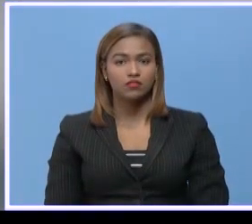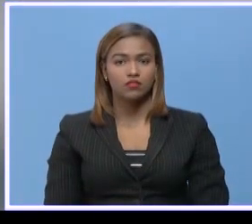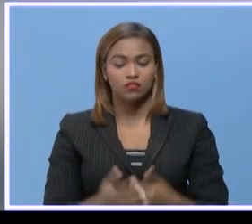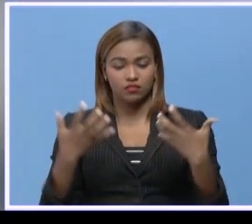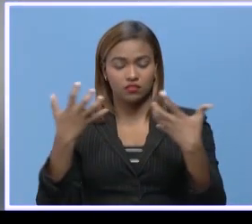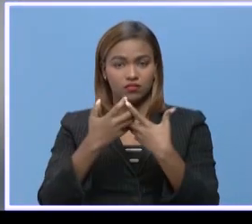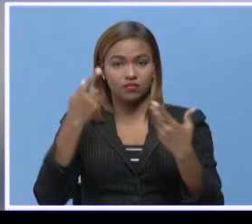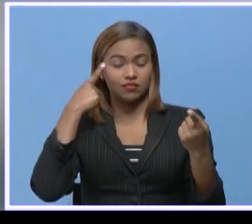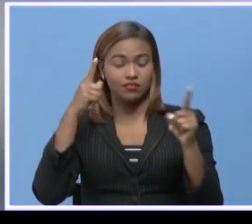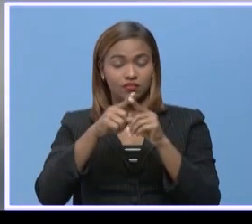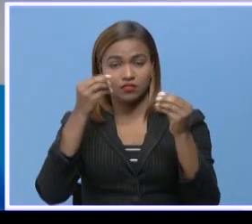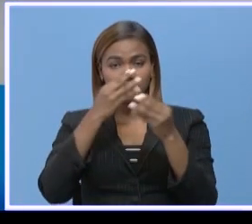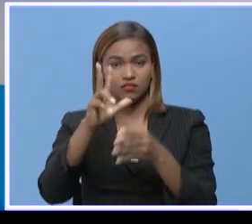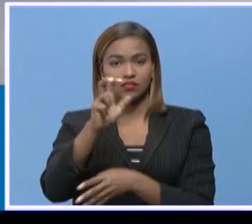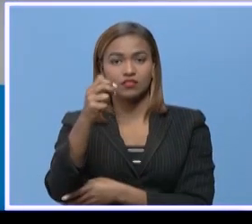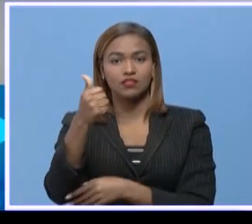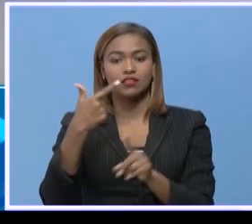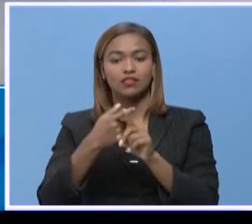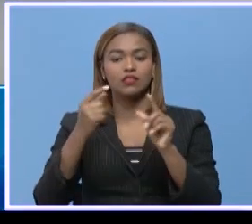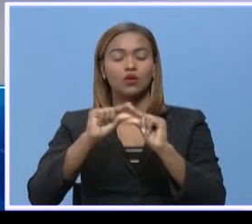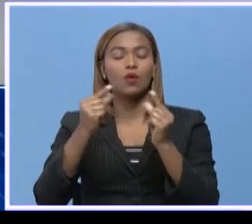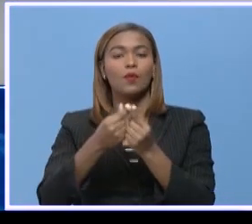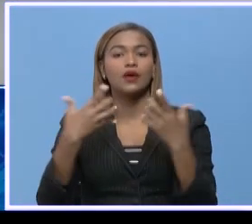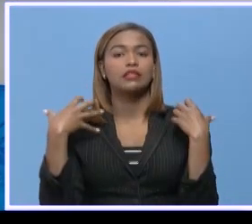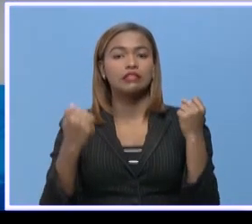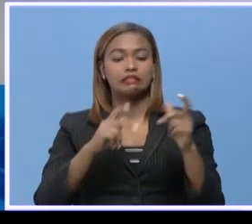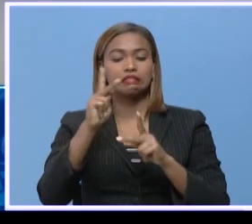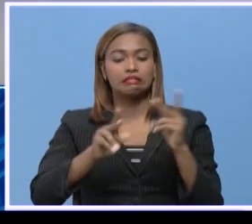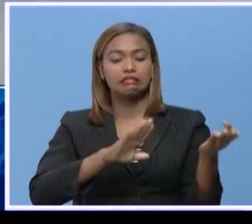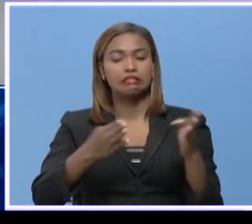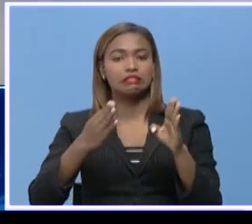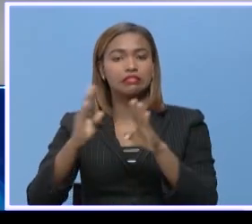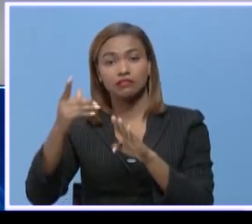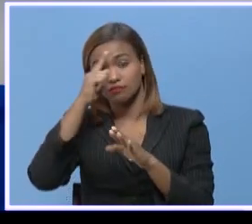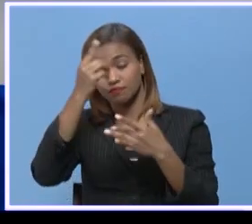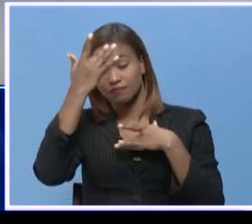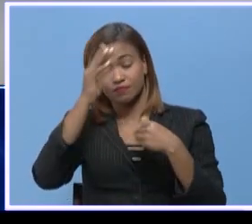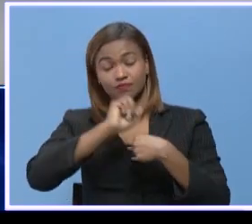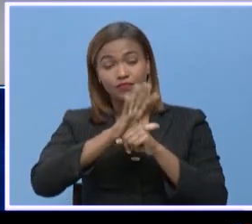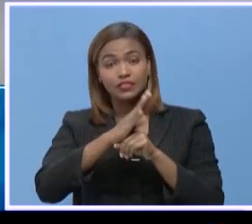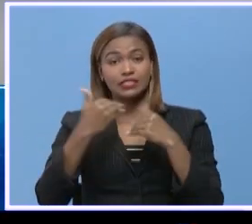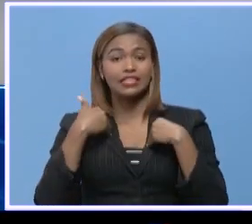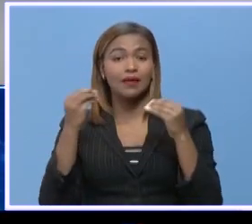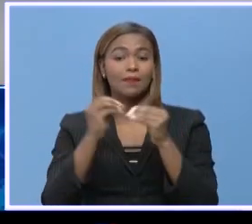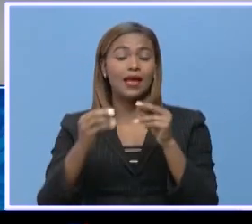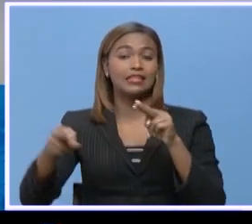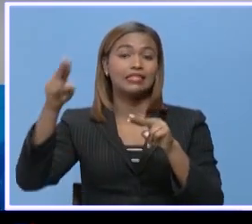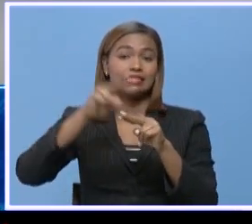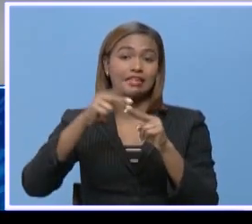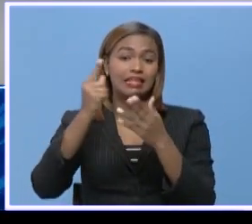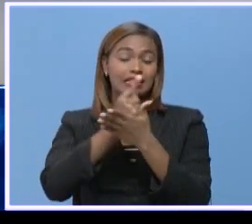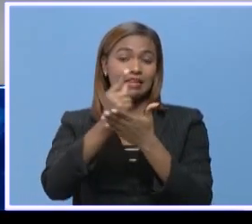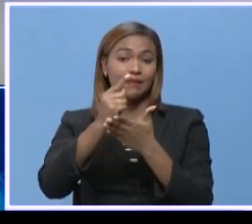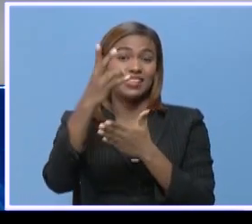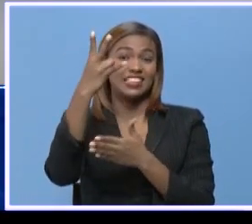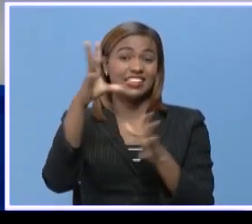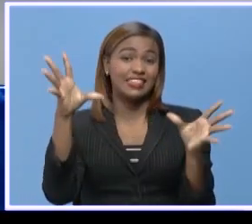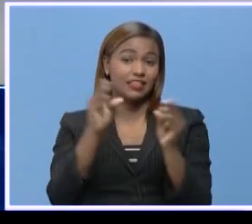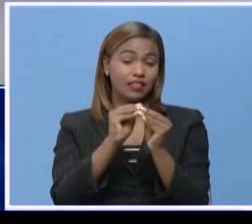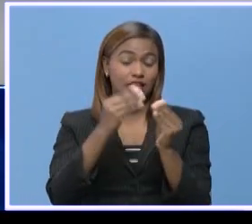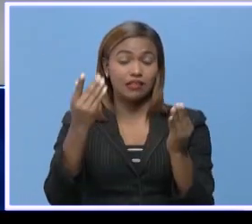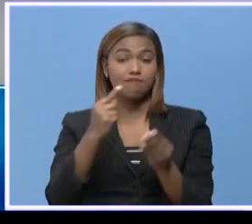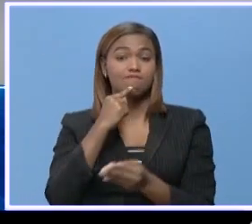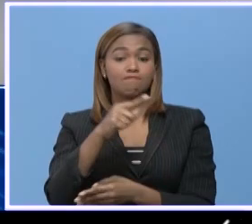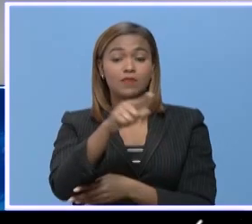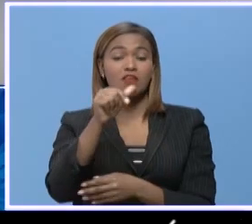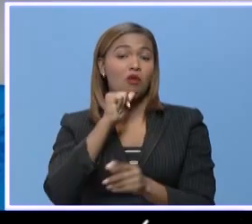boletín 310 de la cartera de salud, la cantidad de víctimas mortales por el coronavirus es el más alto de la semana, 17, a pesar de que